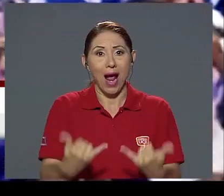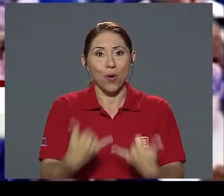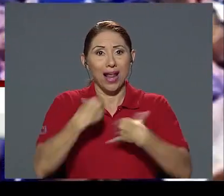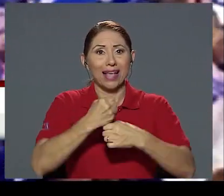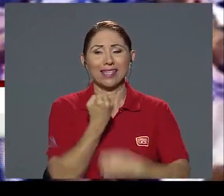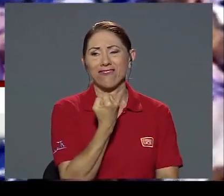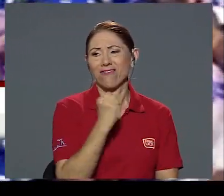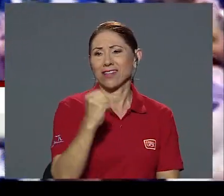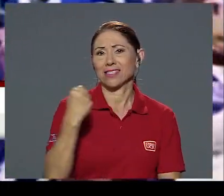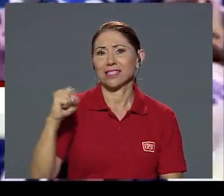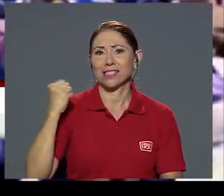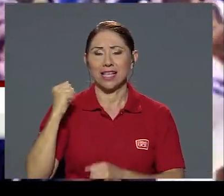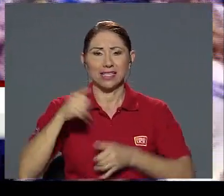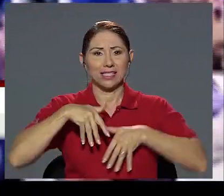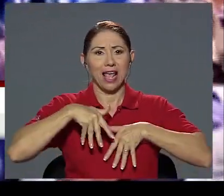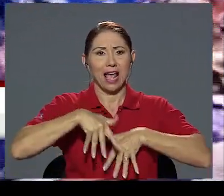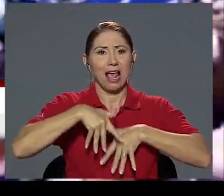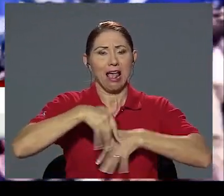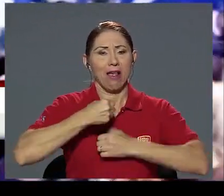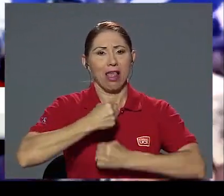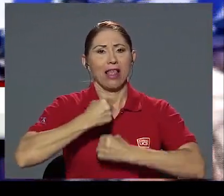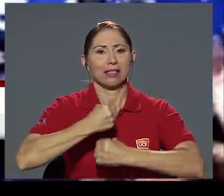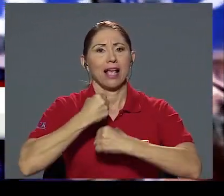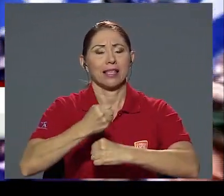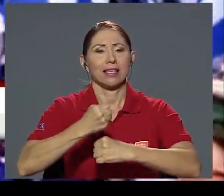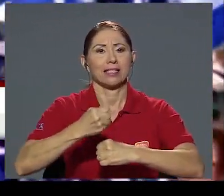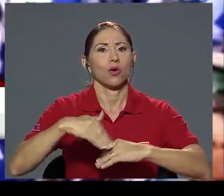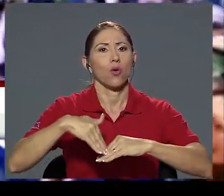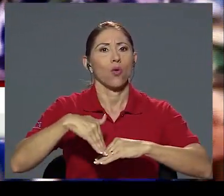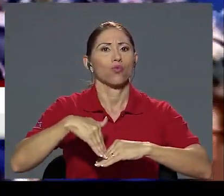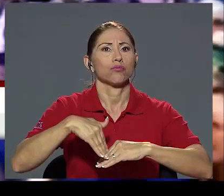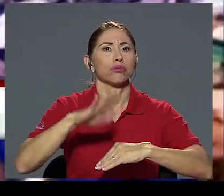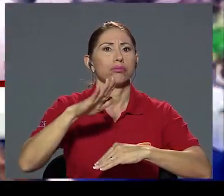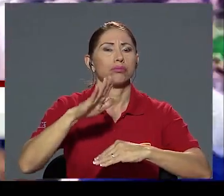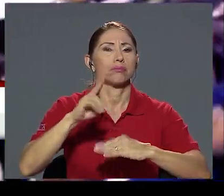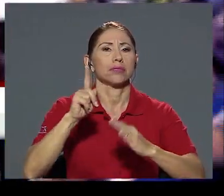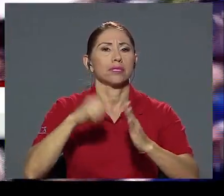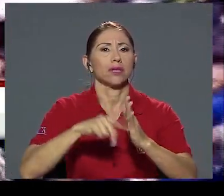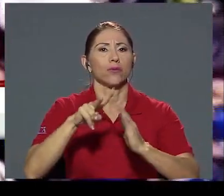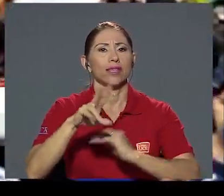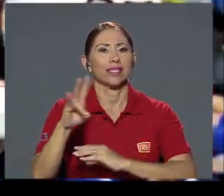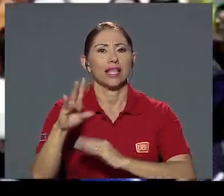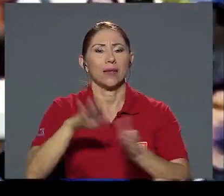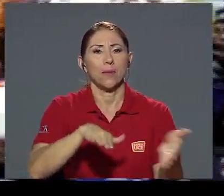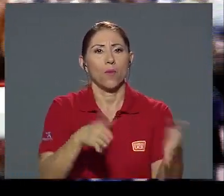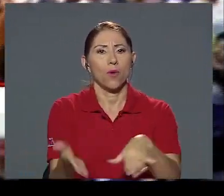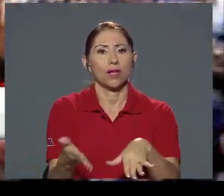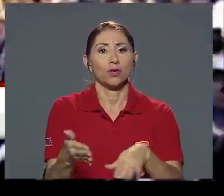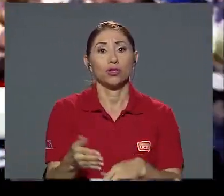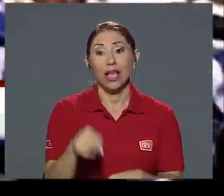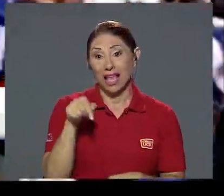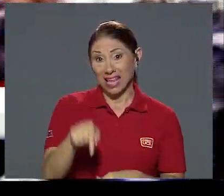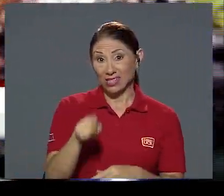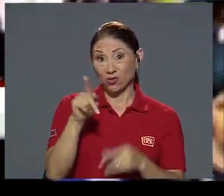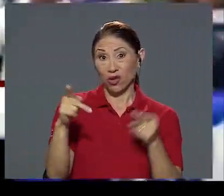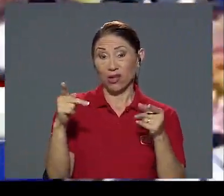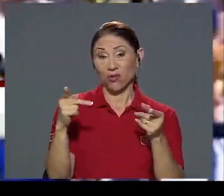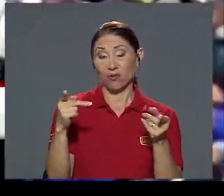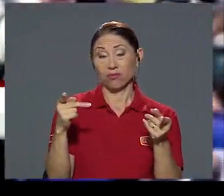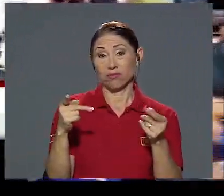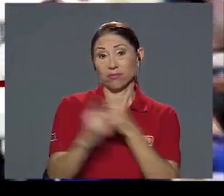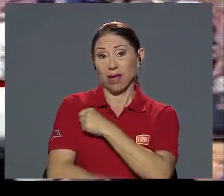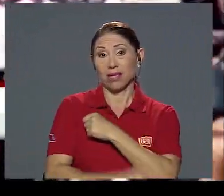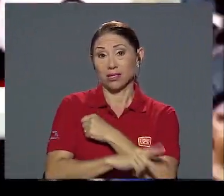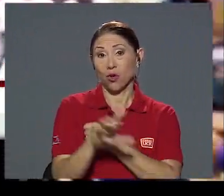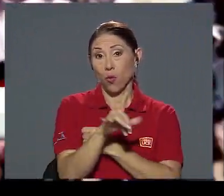las calles, con más de 127 muertos, y esto efectivamente para un país como Costa Rica es muy amenazante. En el